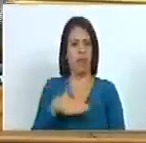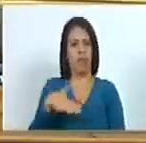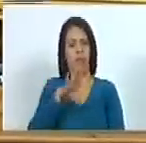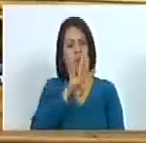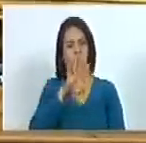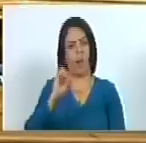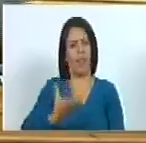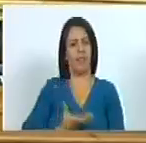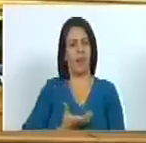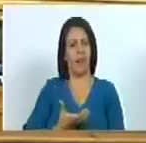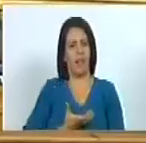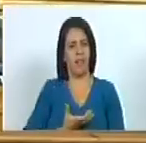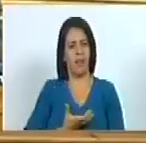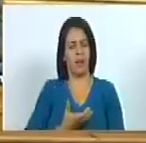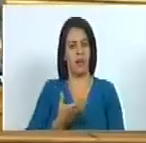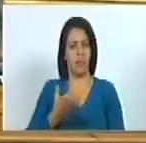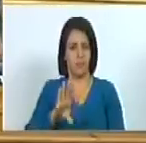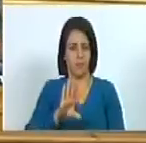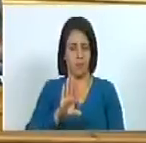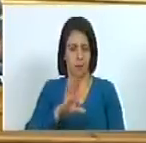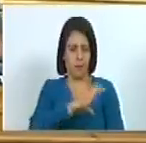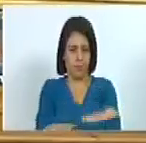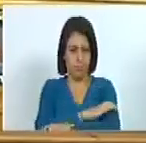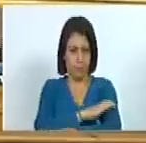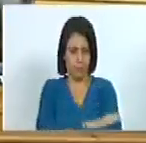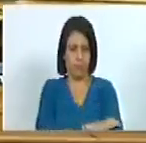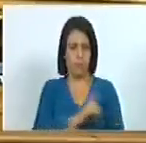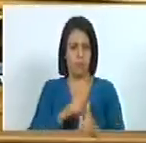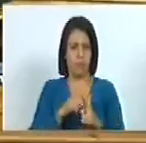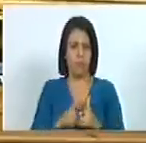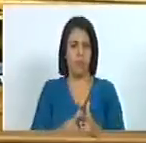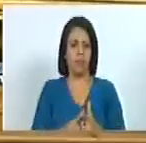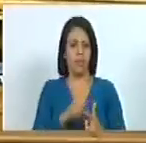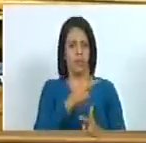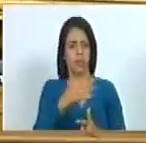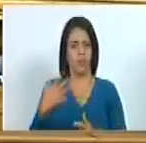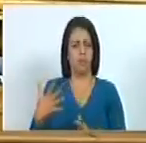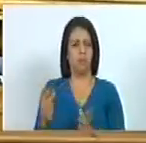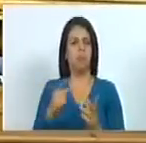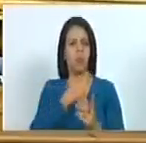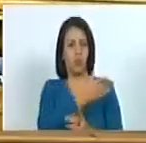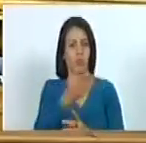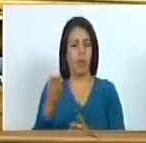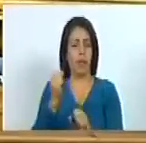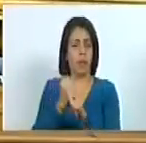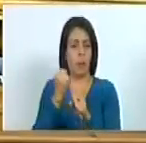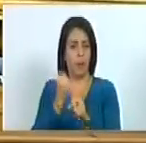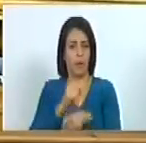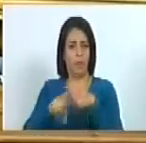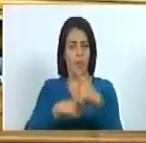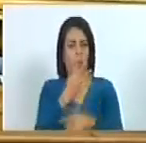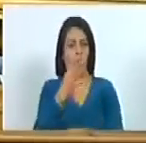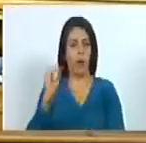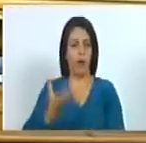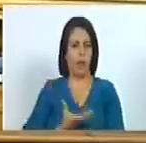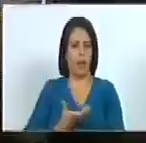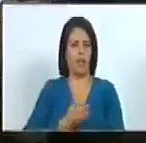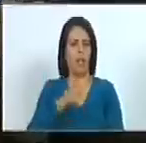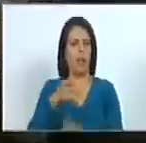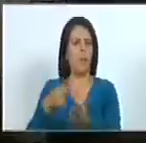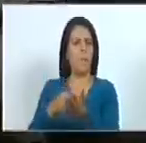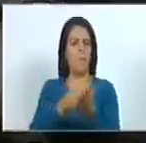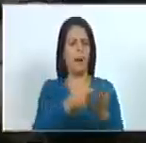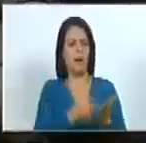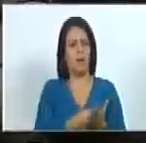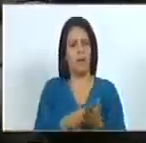40 alcaldías, 40 de 335. ¿Y quién les paga el sueldo a los empleados de las 40 alcaldías de ustedes? Ustedes